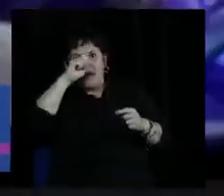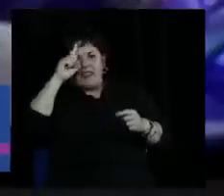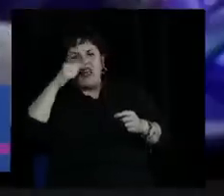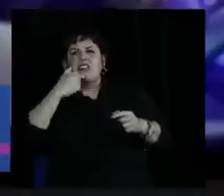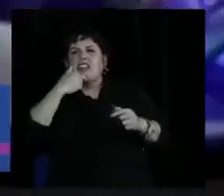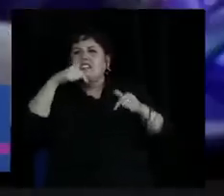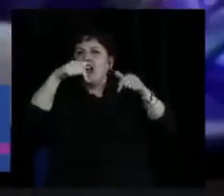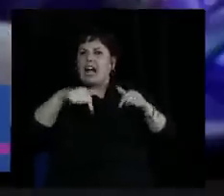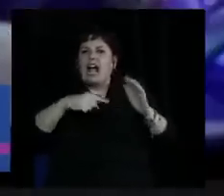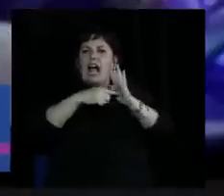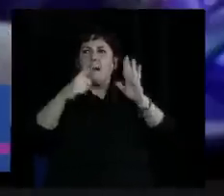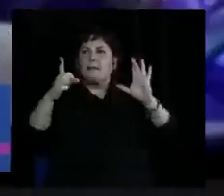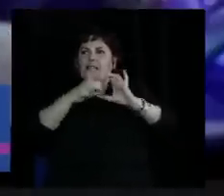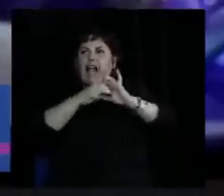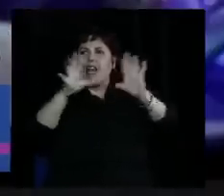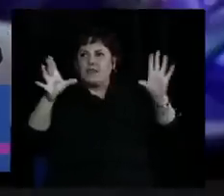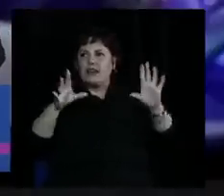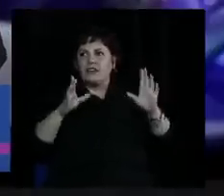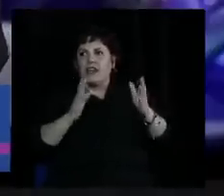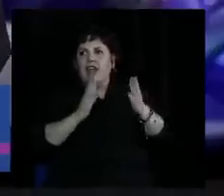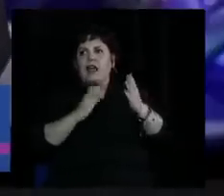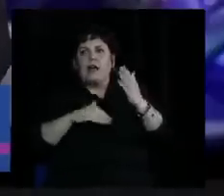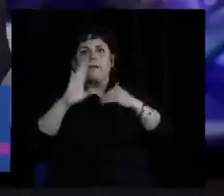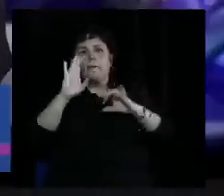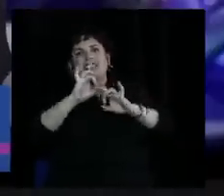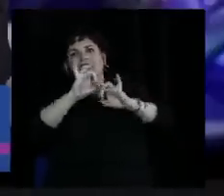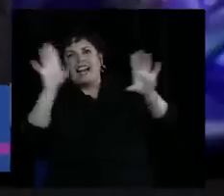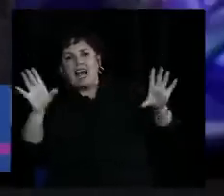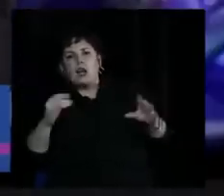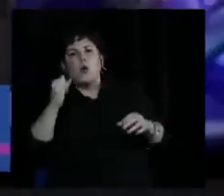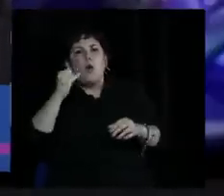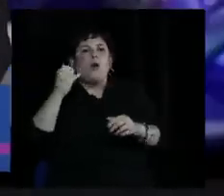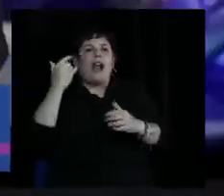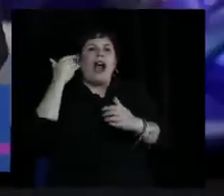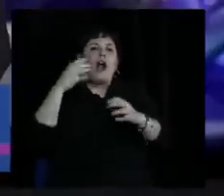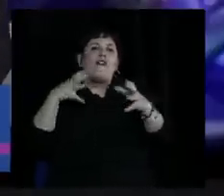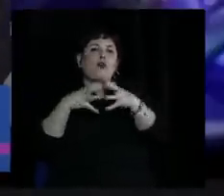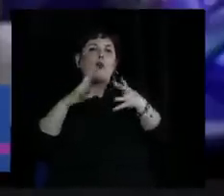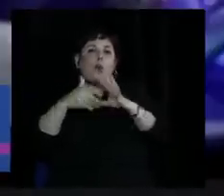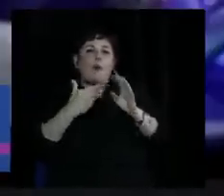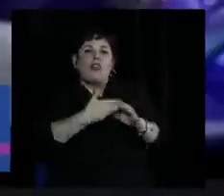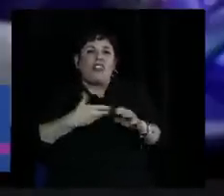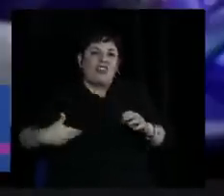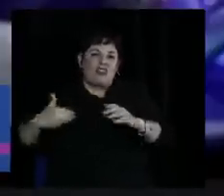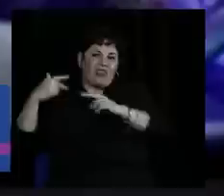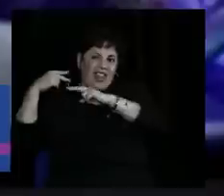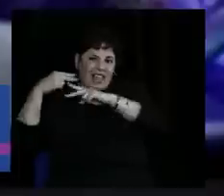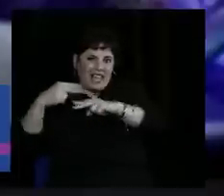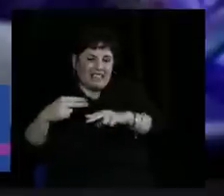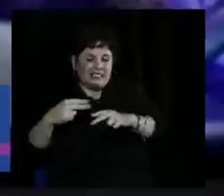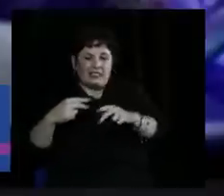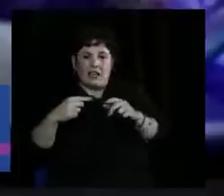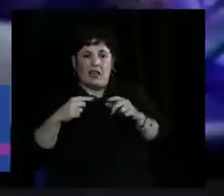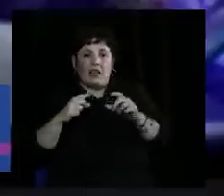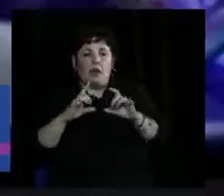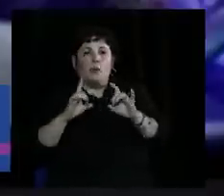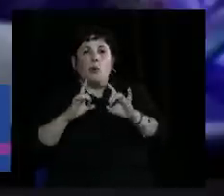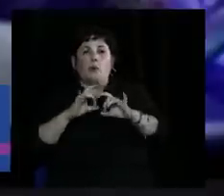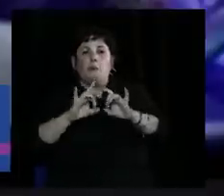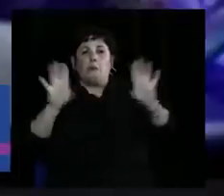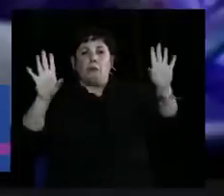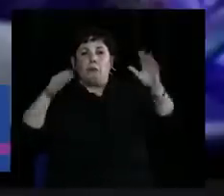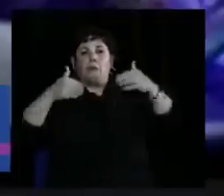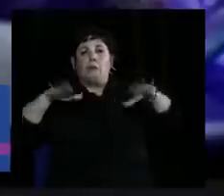de la libertad. Cada vez queda más claro que hay una derecha liberal, muy de derecha, en la cual se inscribe la calle Pou, que tienen el